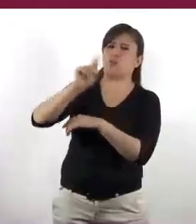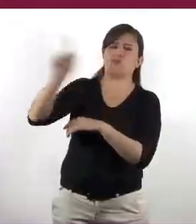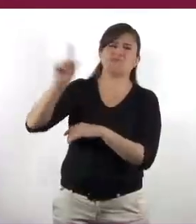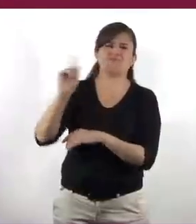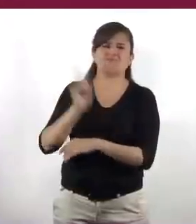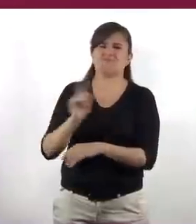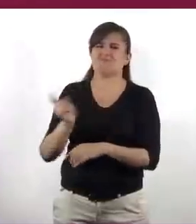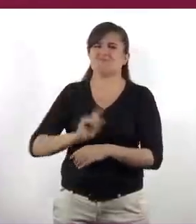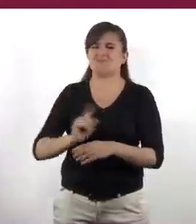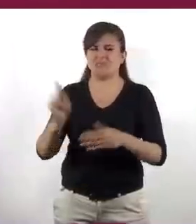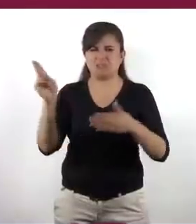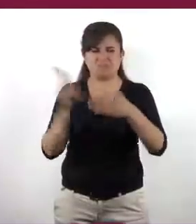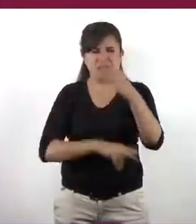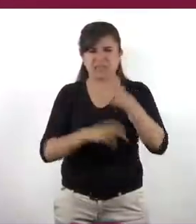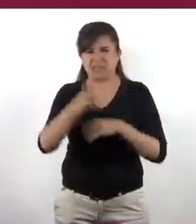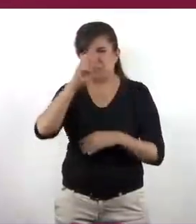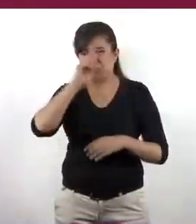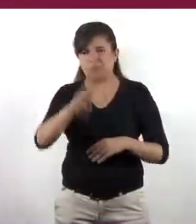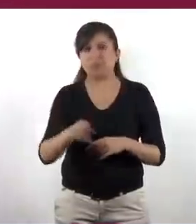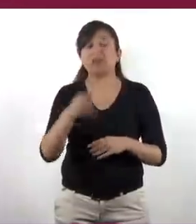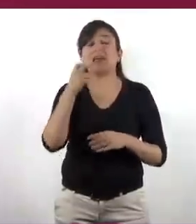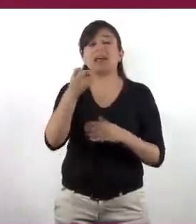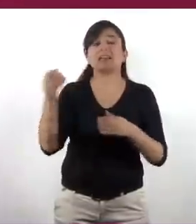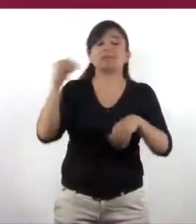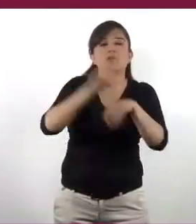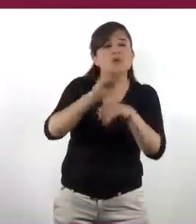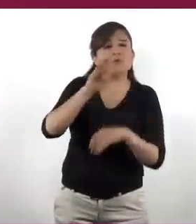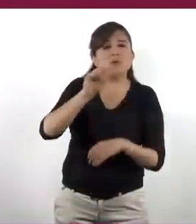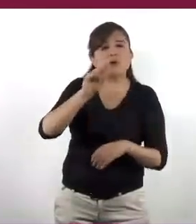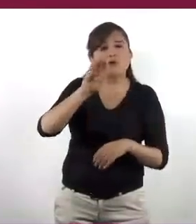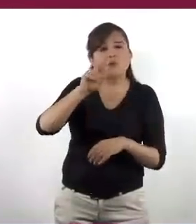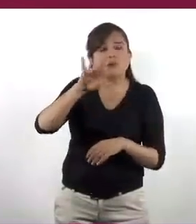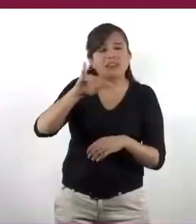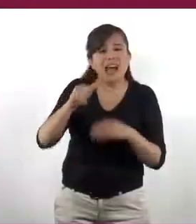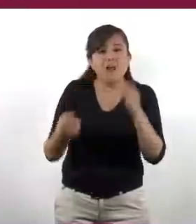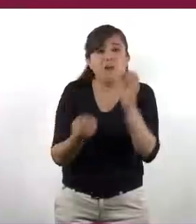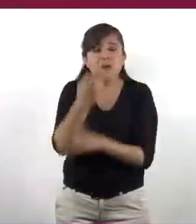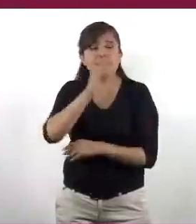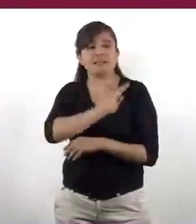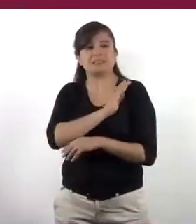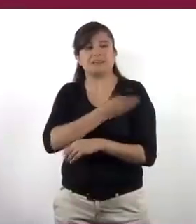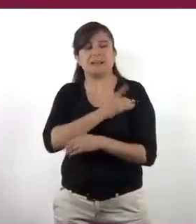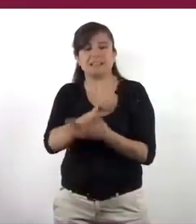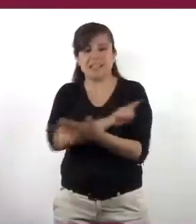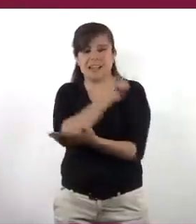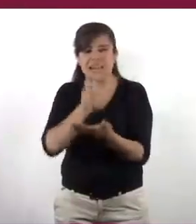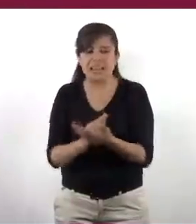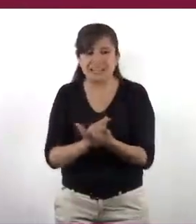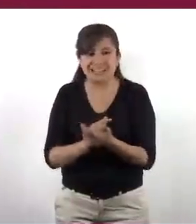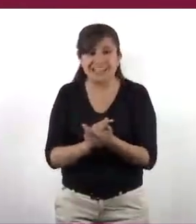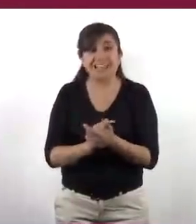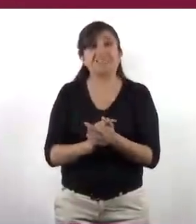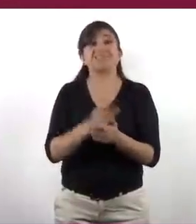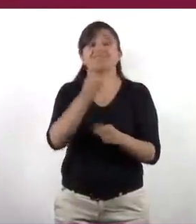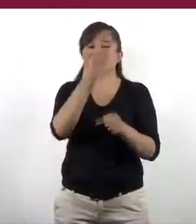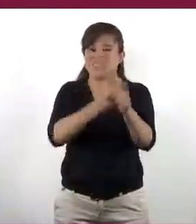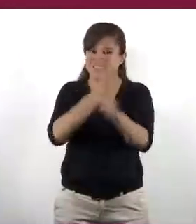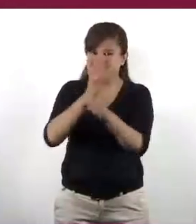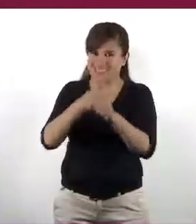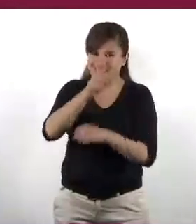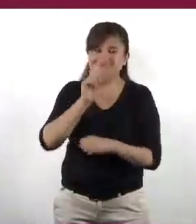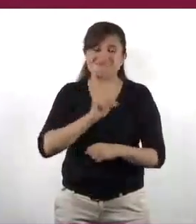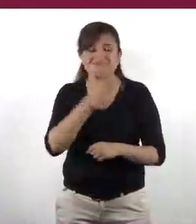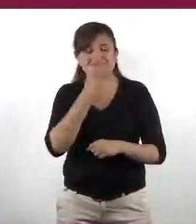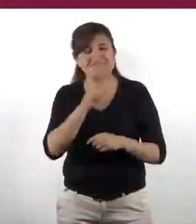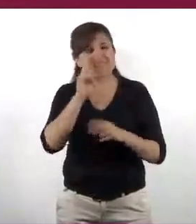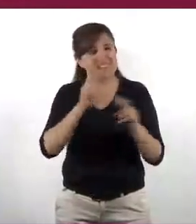qué otras maneras impactaron las reformas borbónicas en la Nueva España? Las y los invitamos a ver el